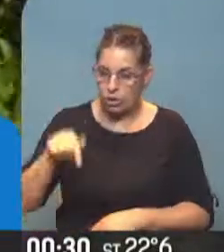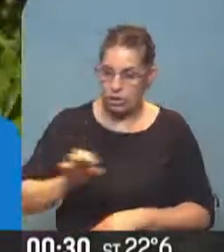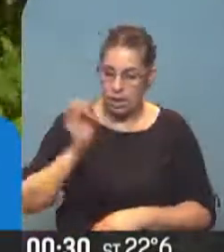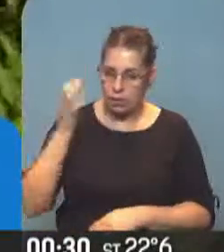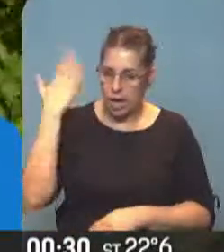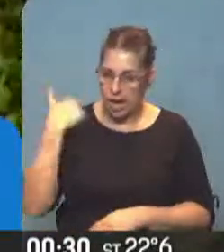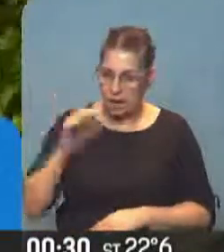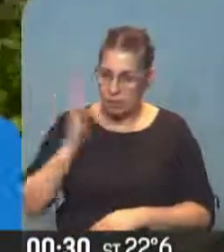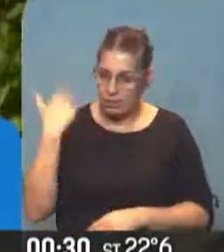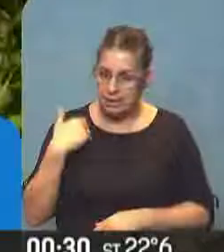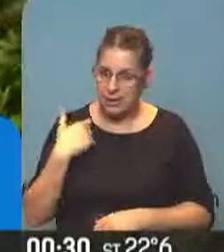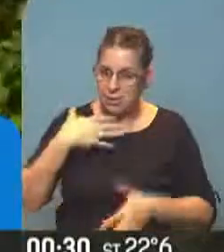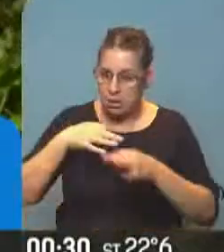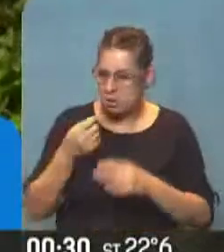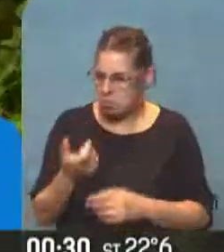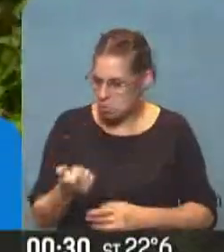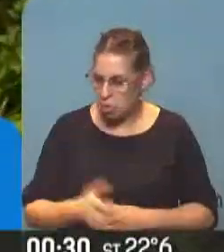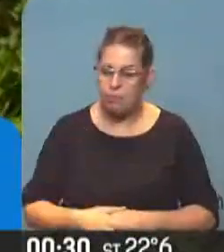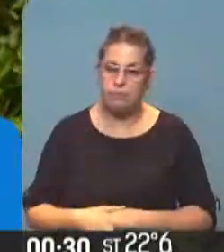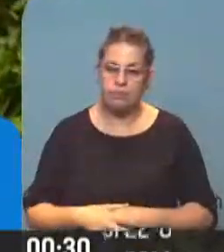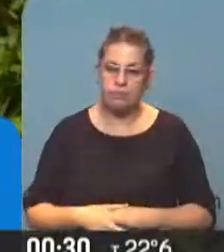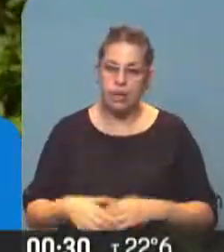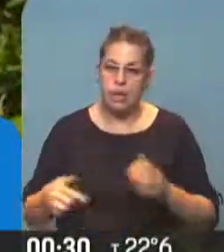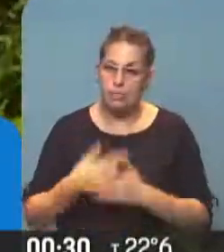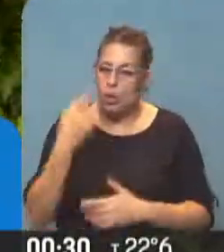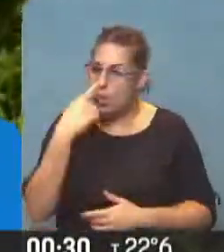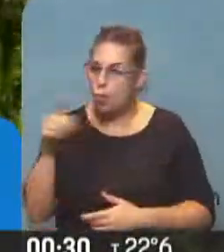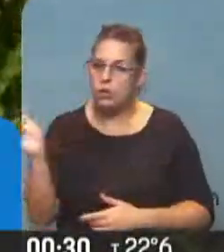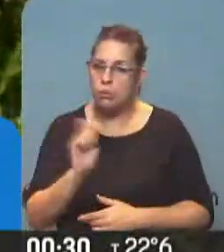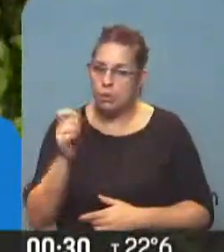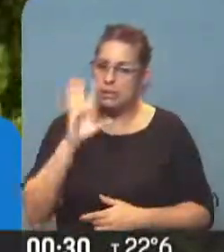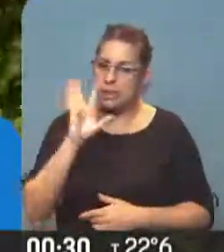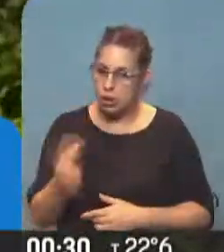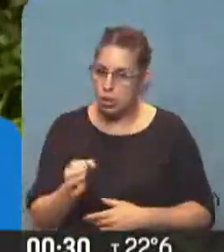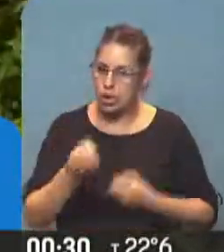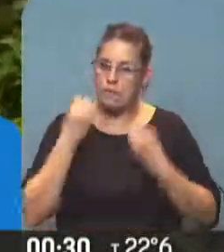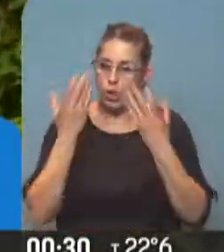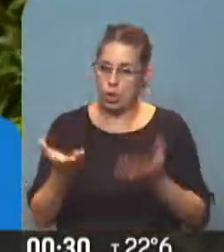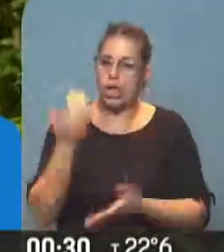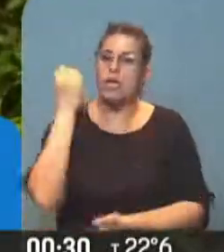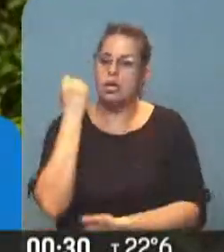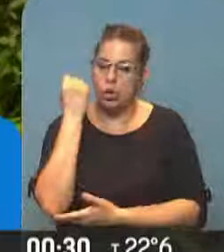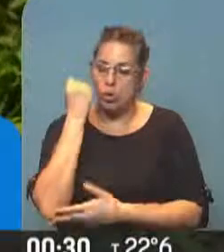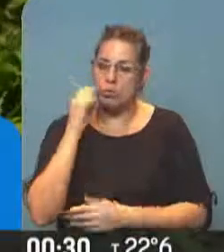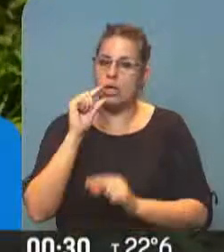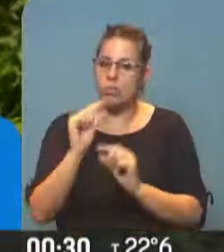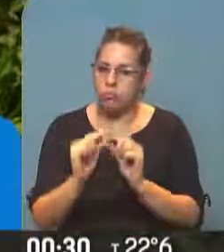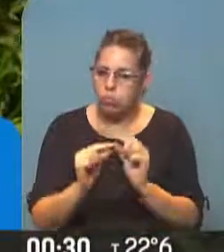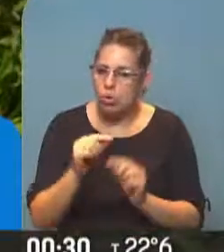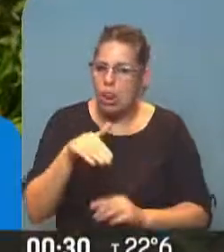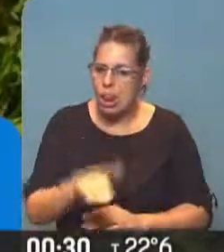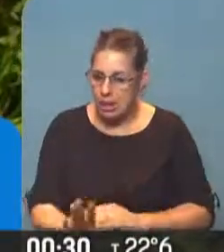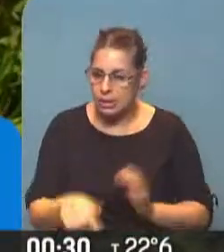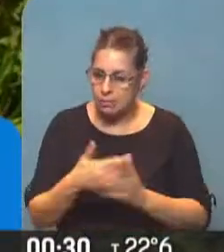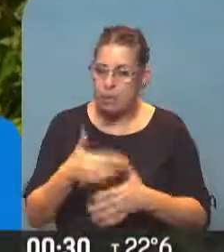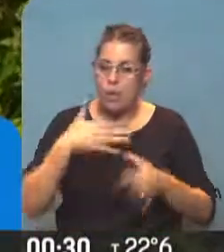año de bajas ventas, pero en los últimos meses se nota una recuperación lenta pero sostenida de las